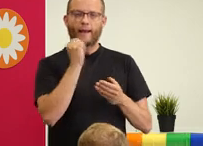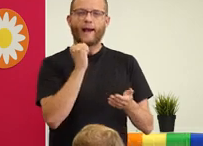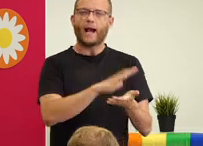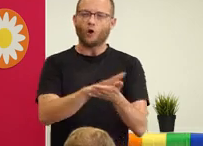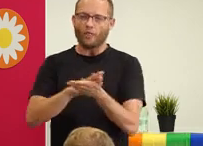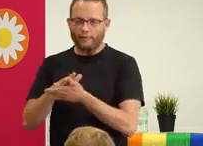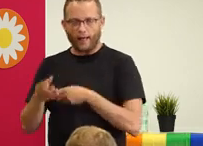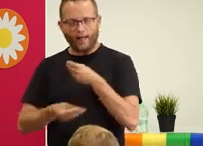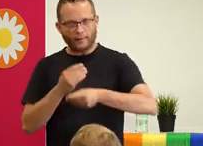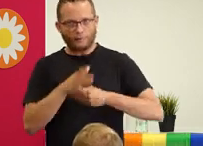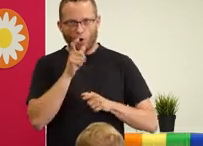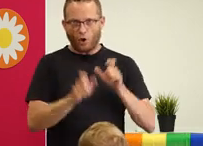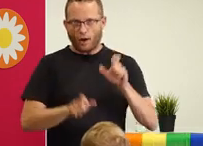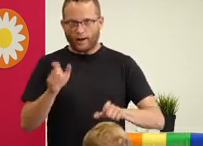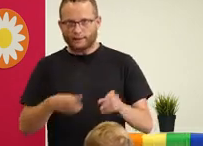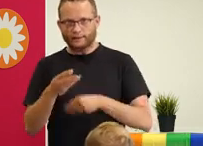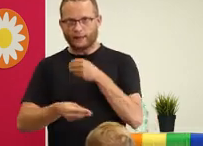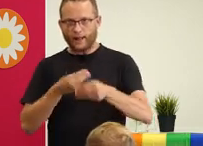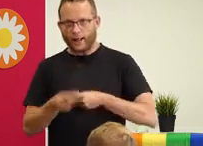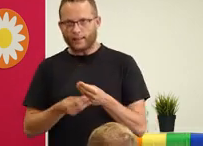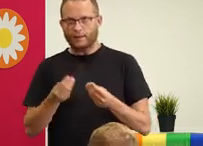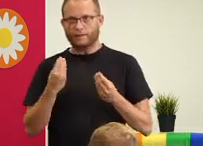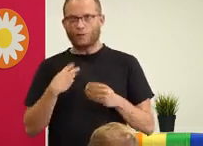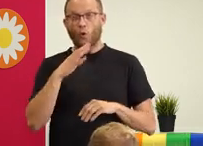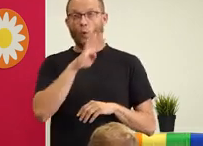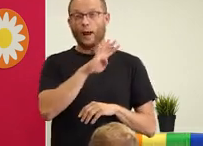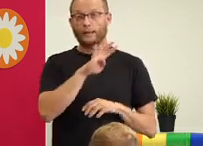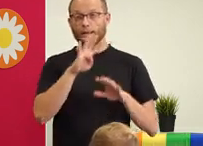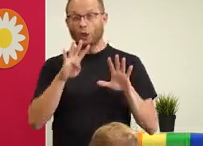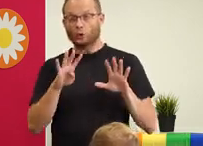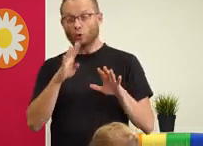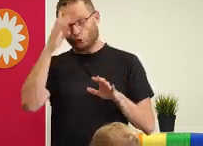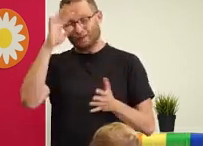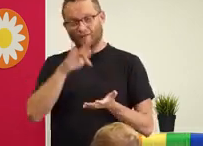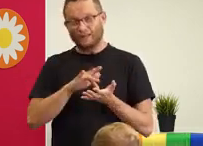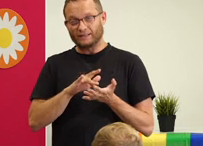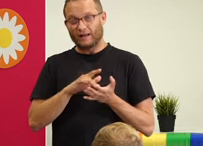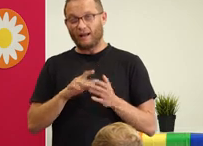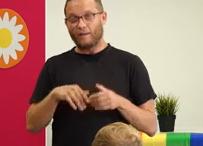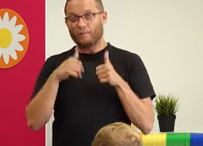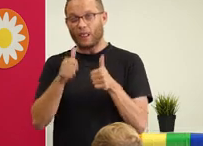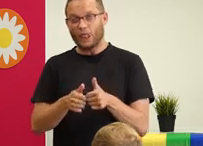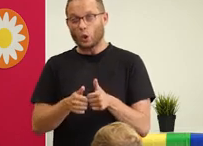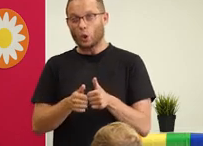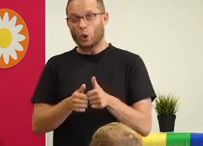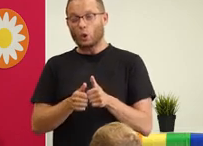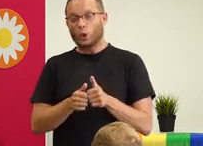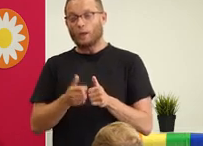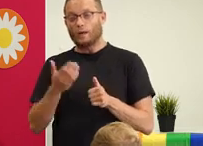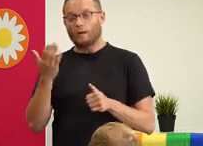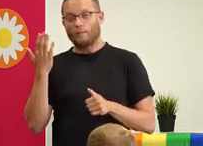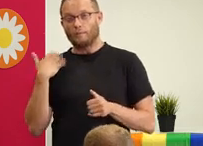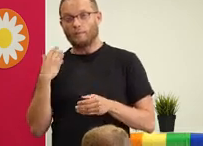porque hay mucha gente que marca el Nakbi en el 48 como la fecha, pero creo que la fecha empezó en Belfort